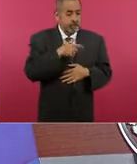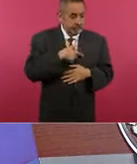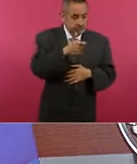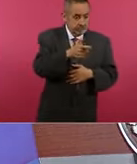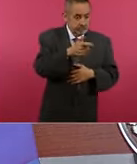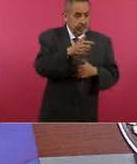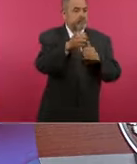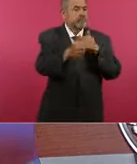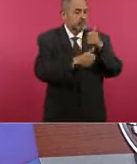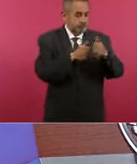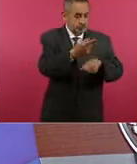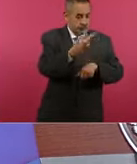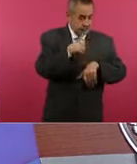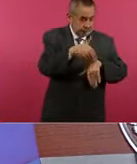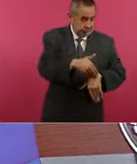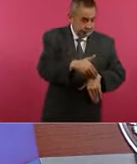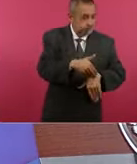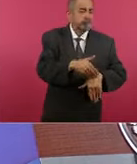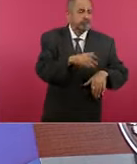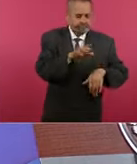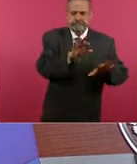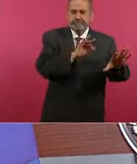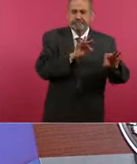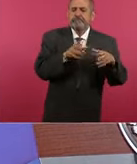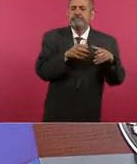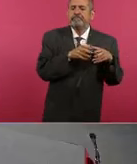de los potentados.